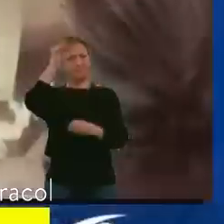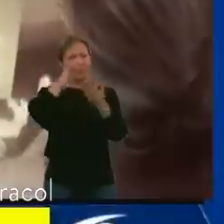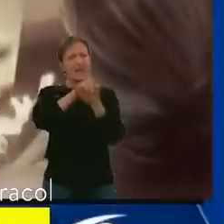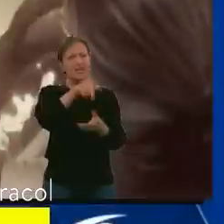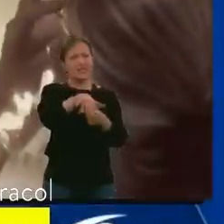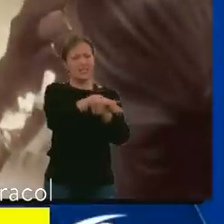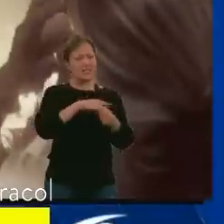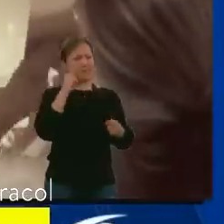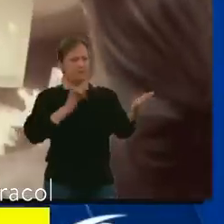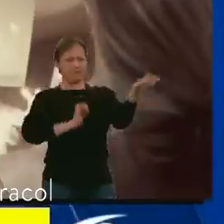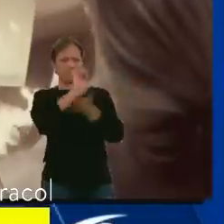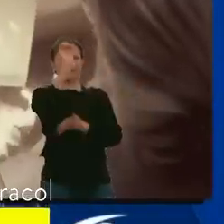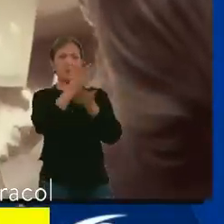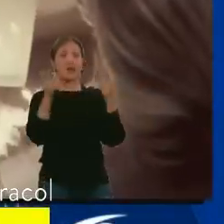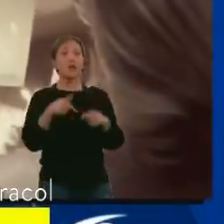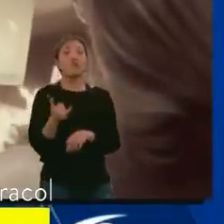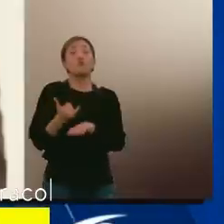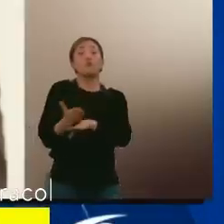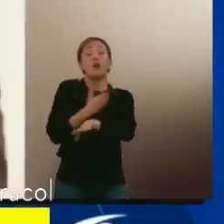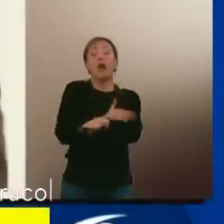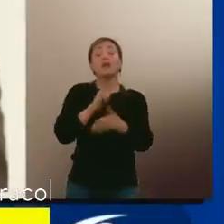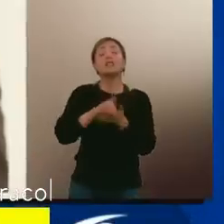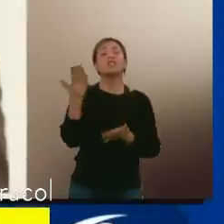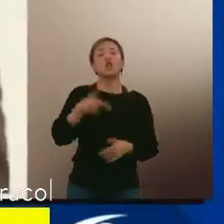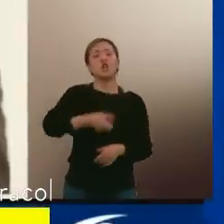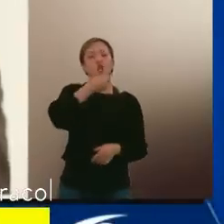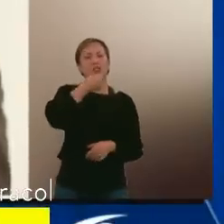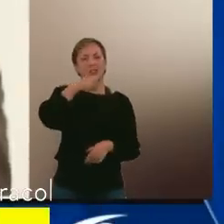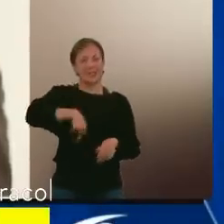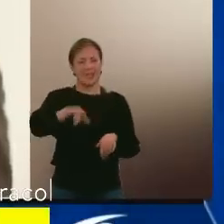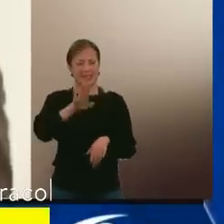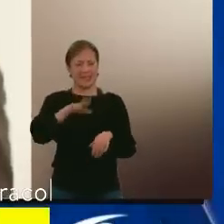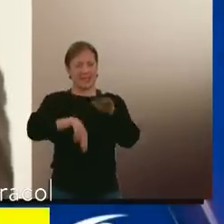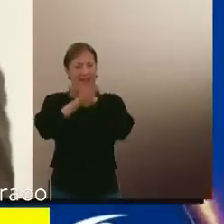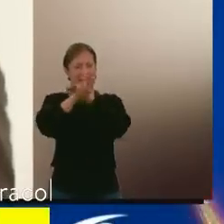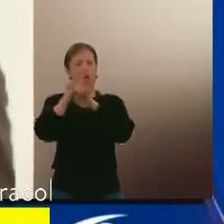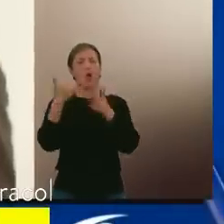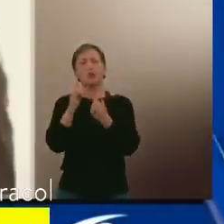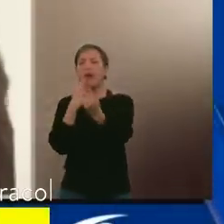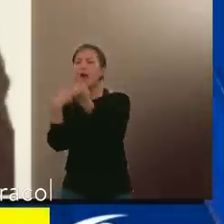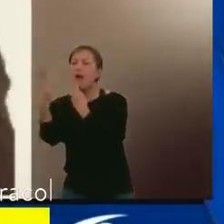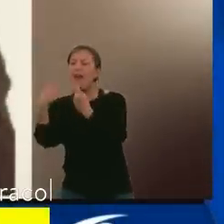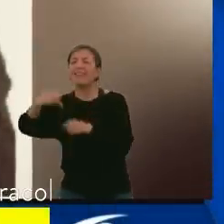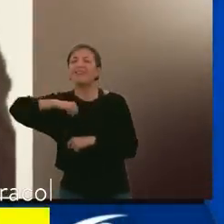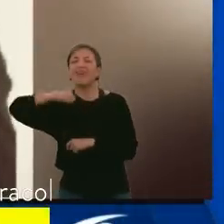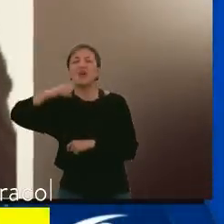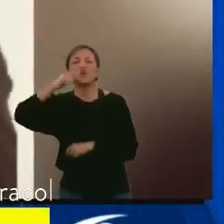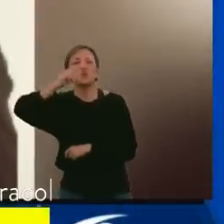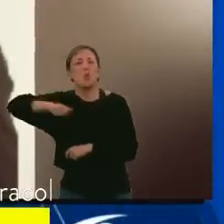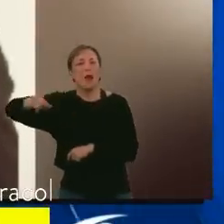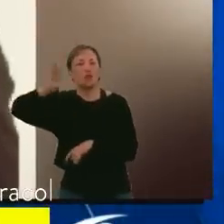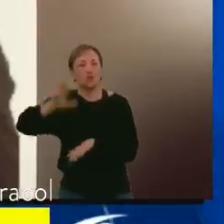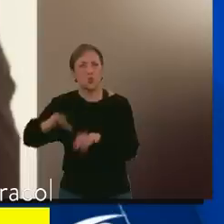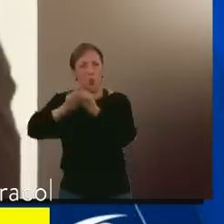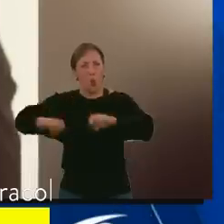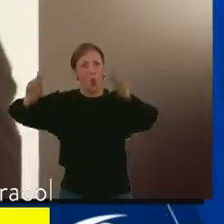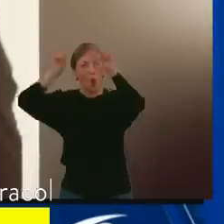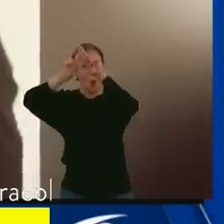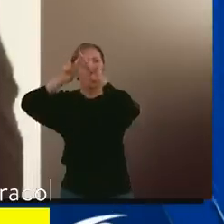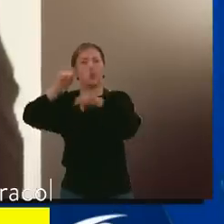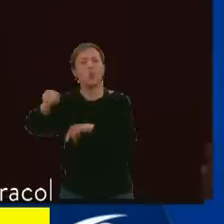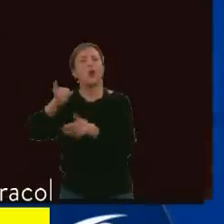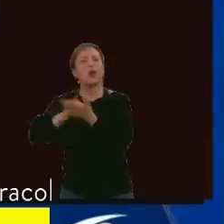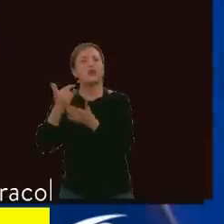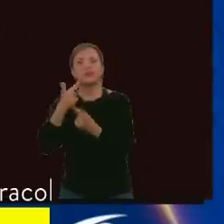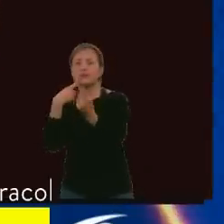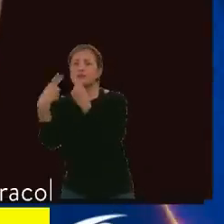unos minutos Noticias Caracol habló con la representante de la Oficina para los Derechos Humanos de la ONU aquí en Colombia, Juliet de